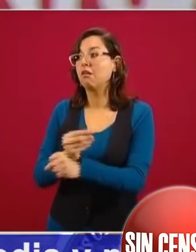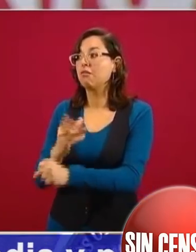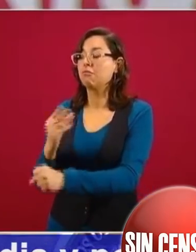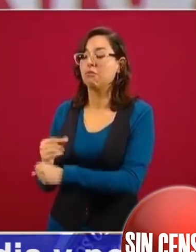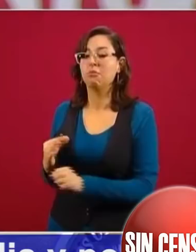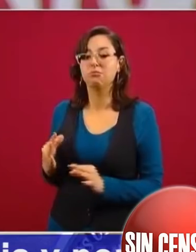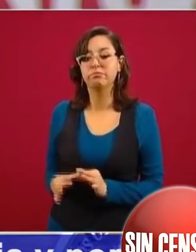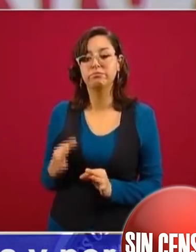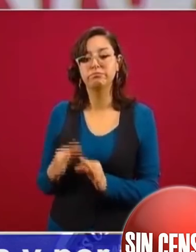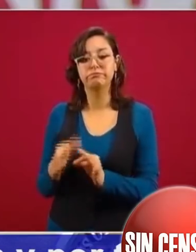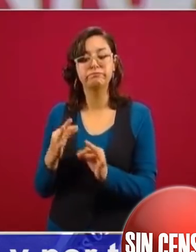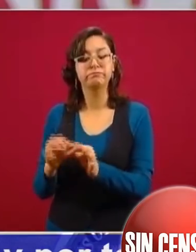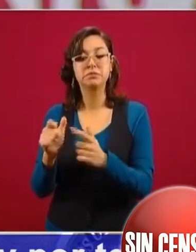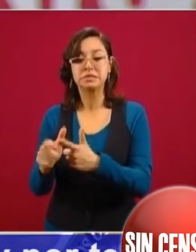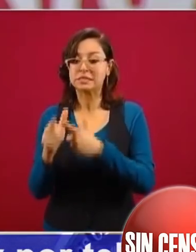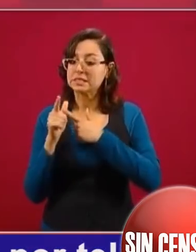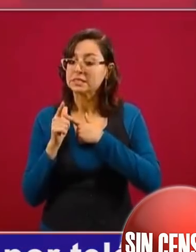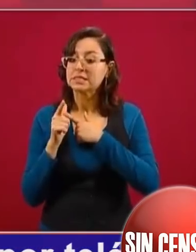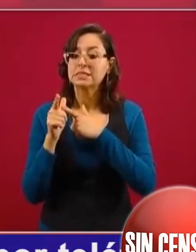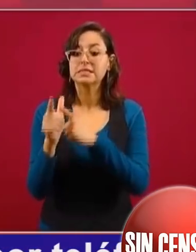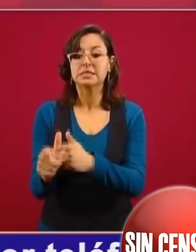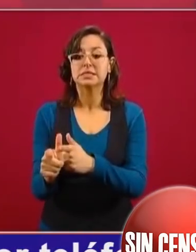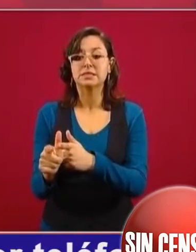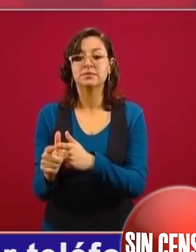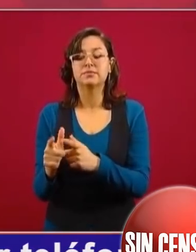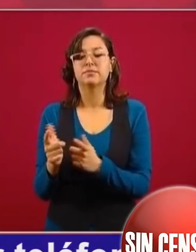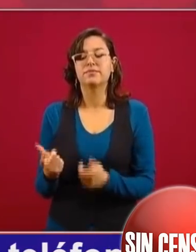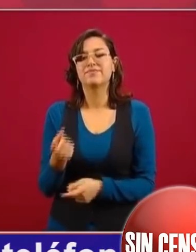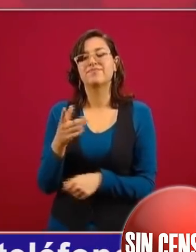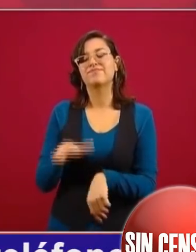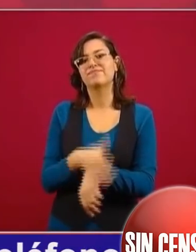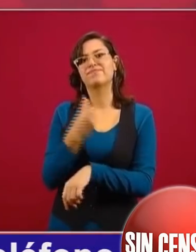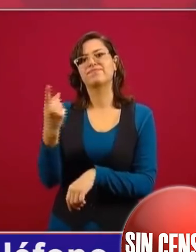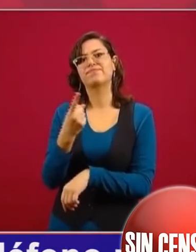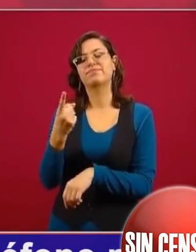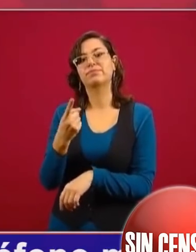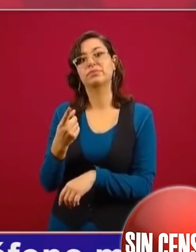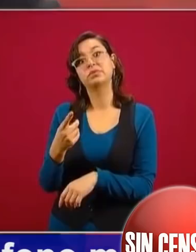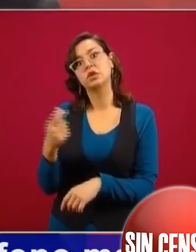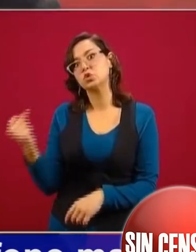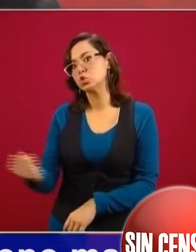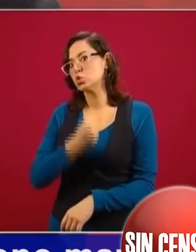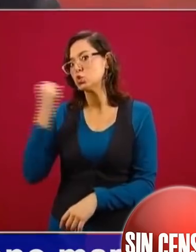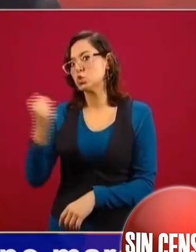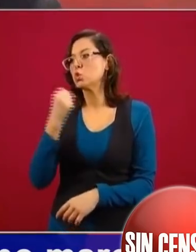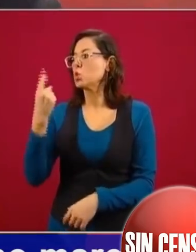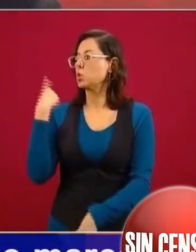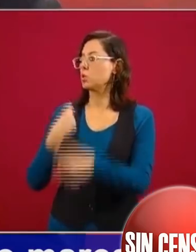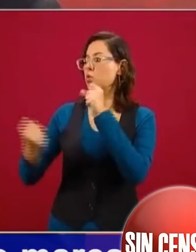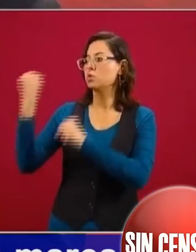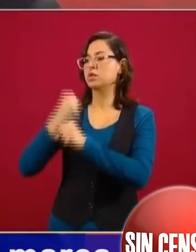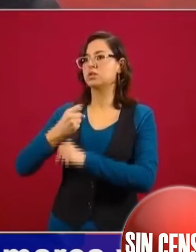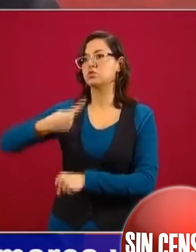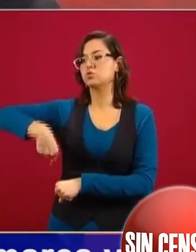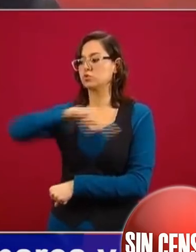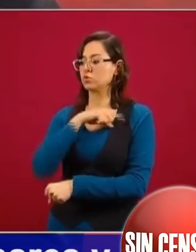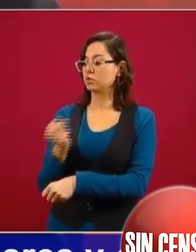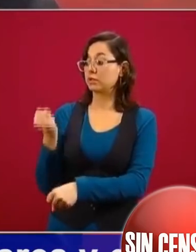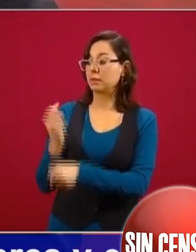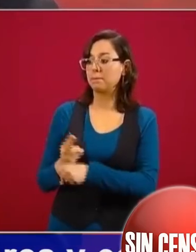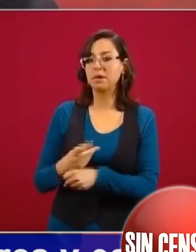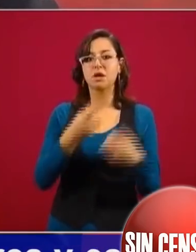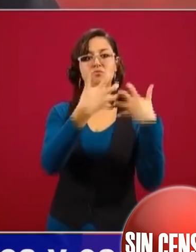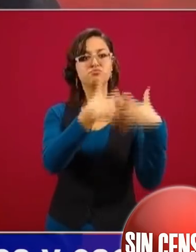seguirlas rehabilitando, porque tuvimos la visión de empezar desde el año pasado con la rehabilitación de las